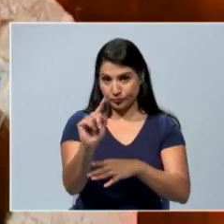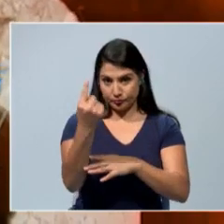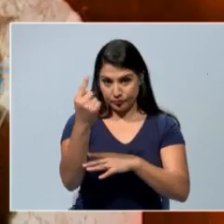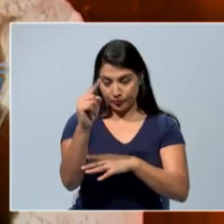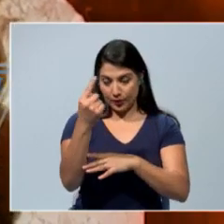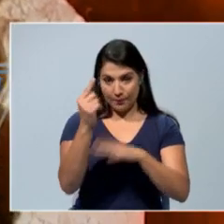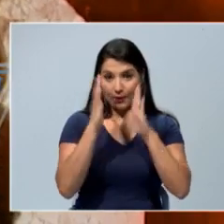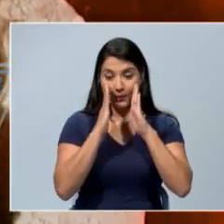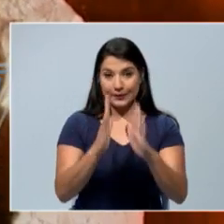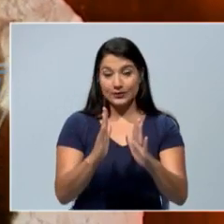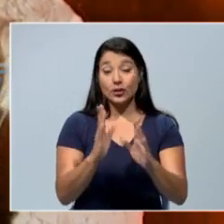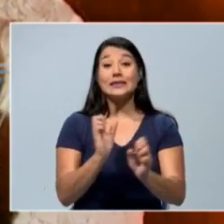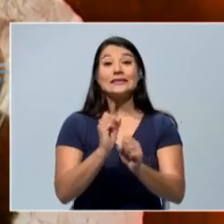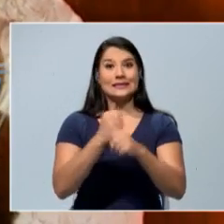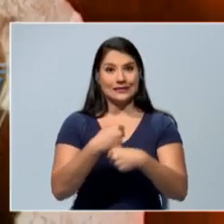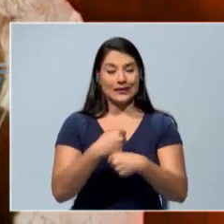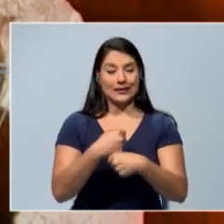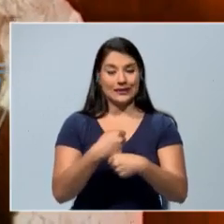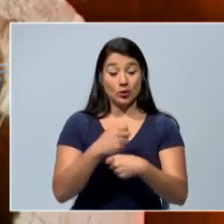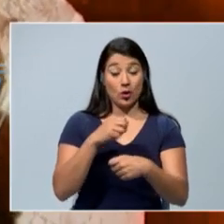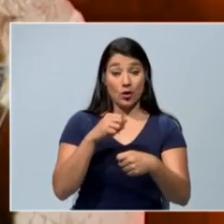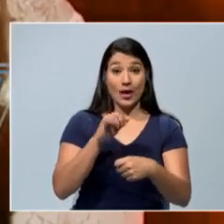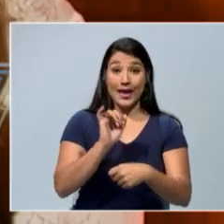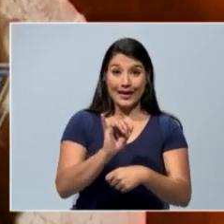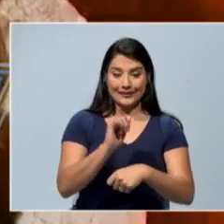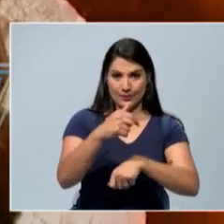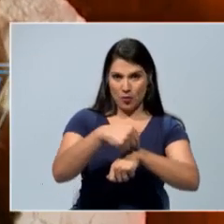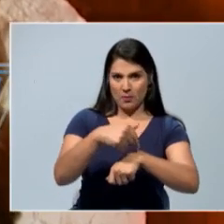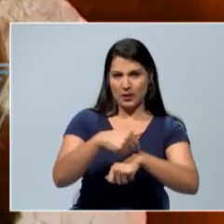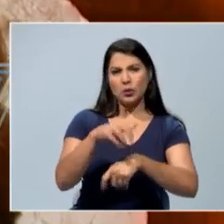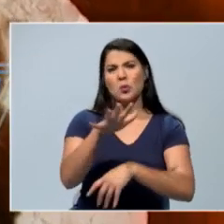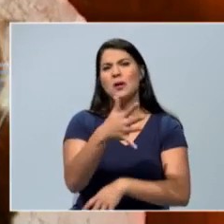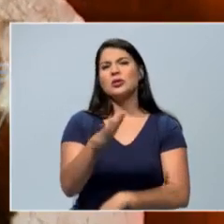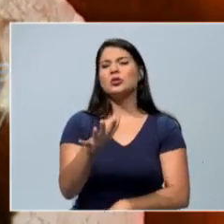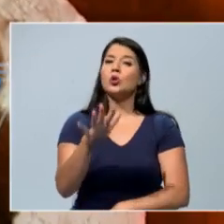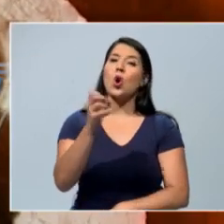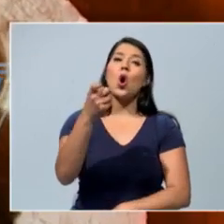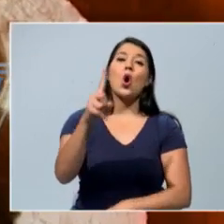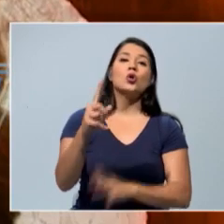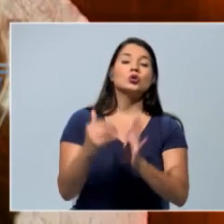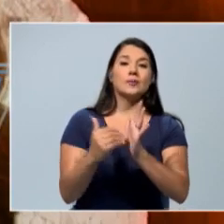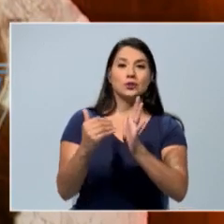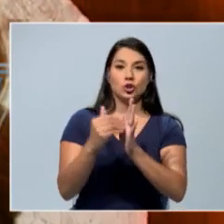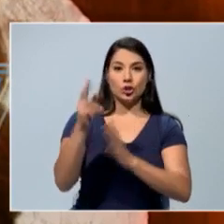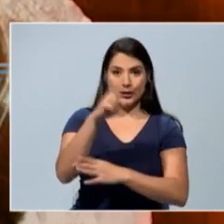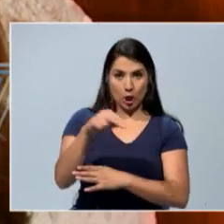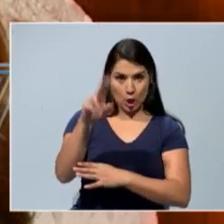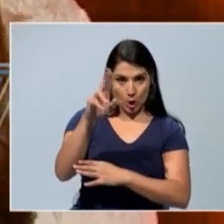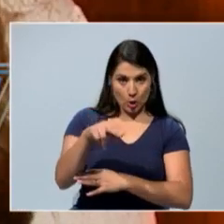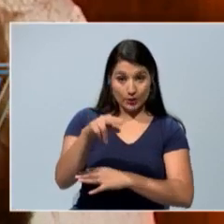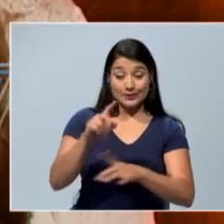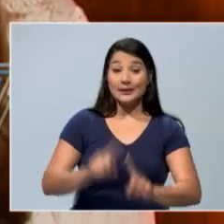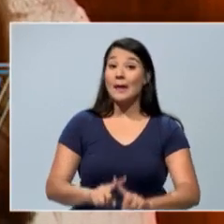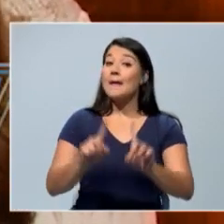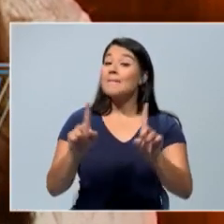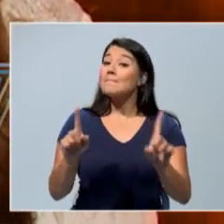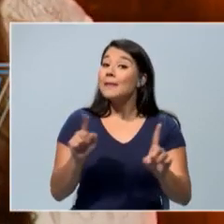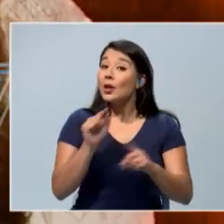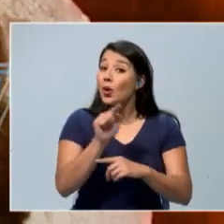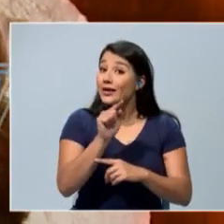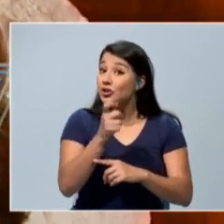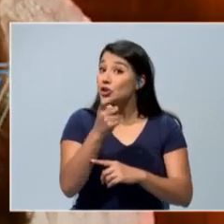hizo en este periodo, que ronda aproximadamente como los 11 millones de colones, pero esto no cubre